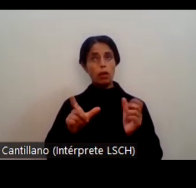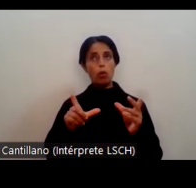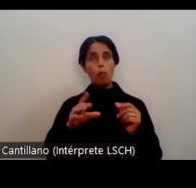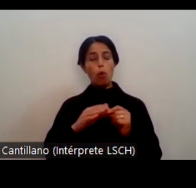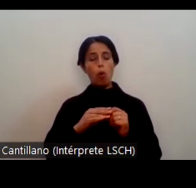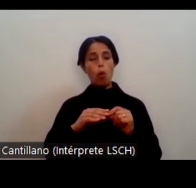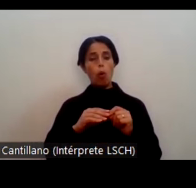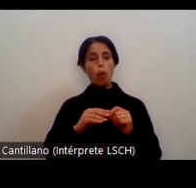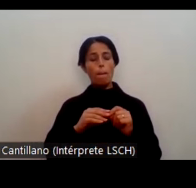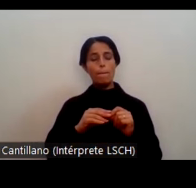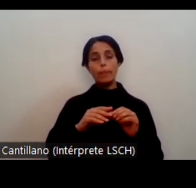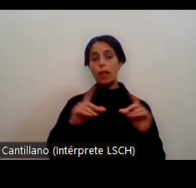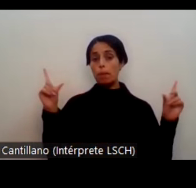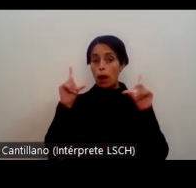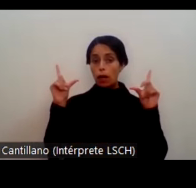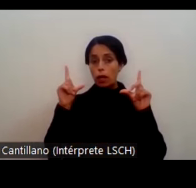solamente propia